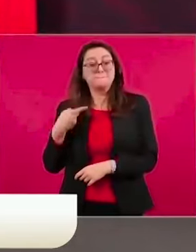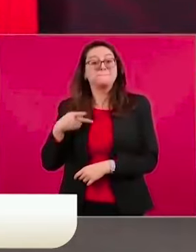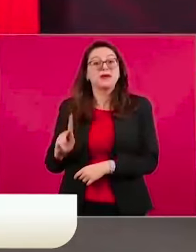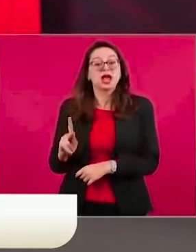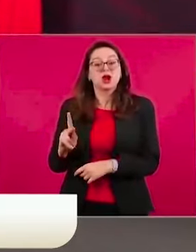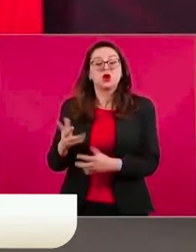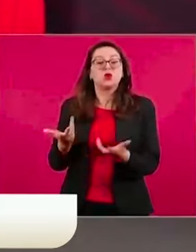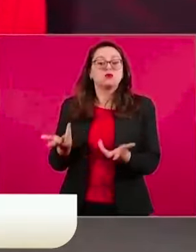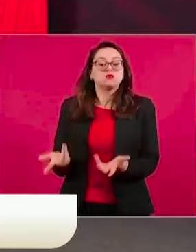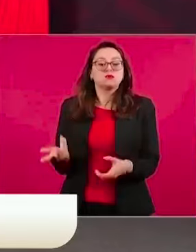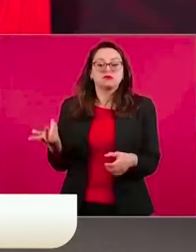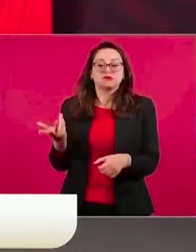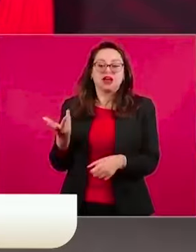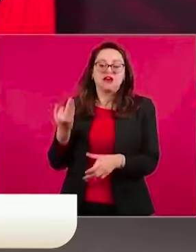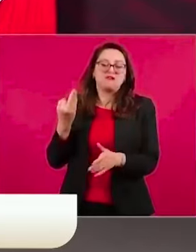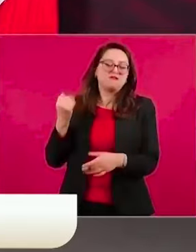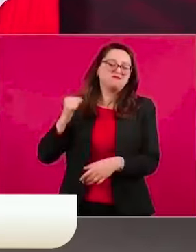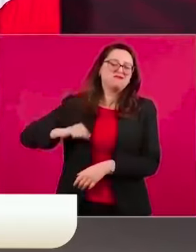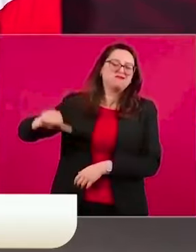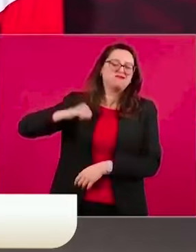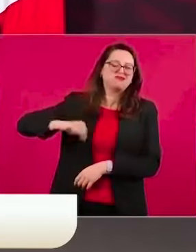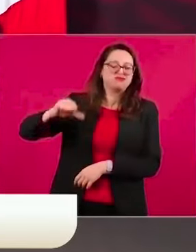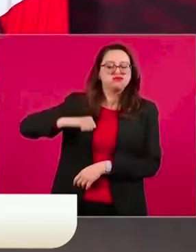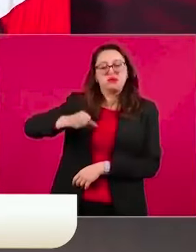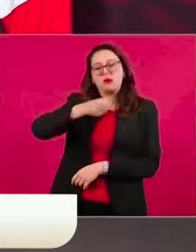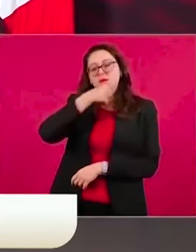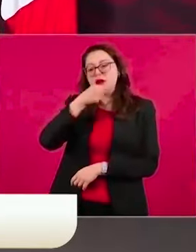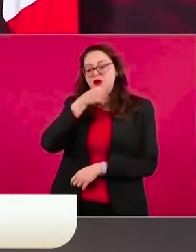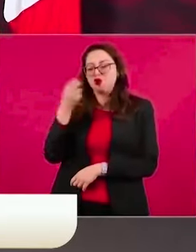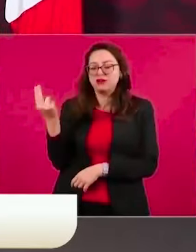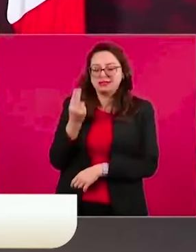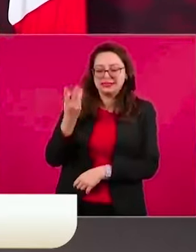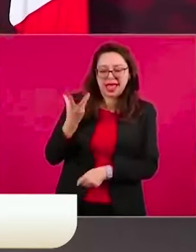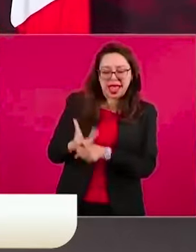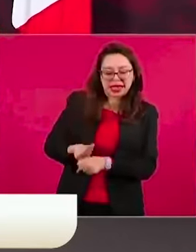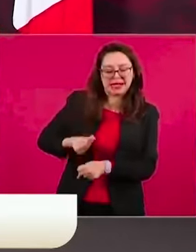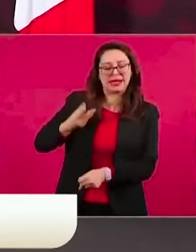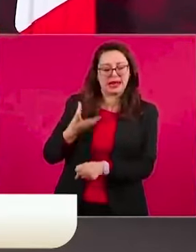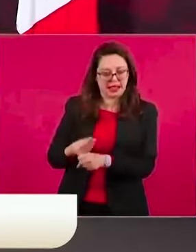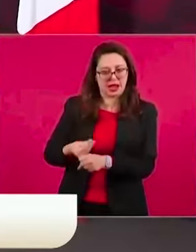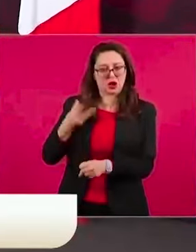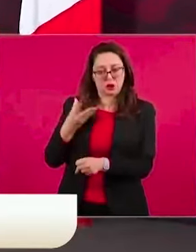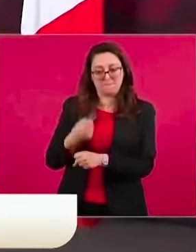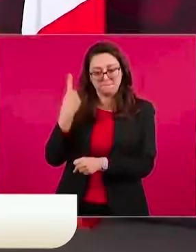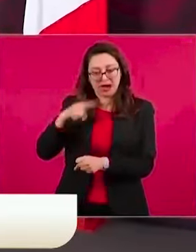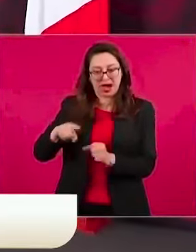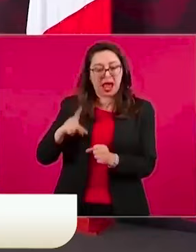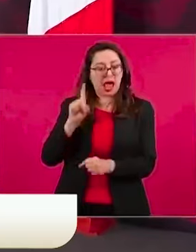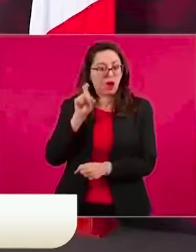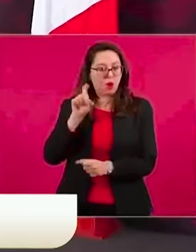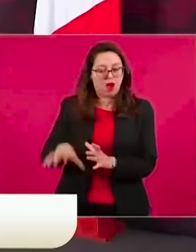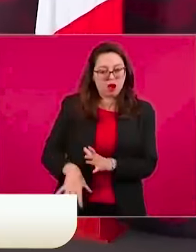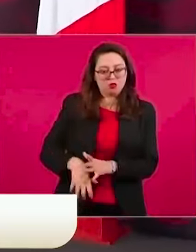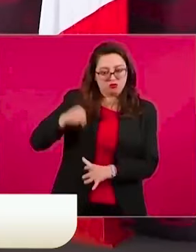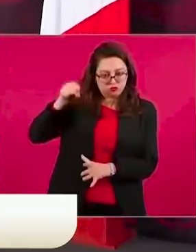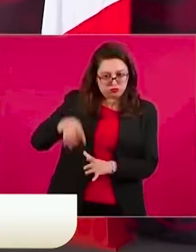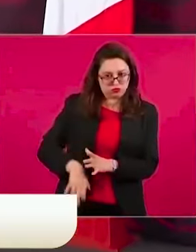que requieren atención para extraer